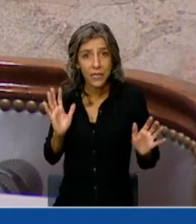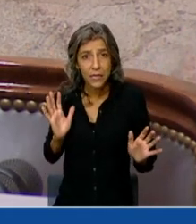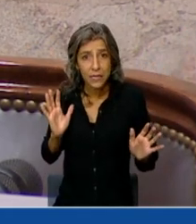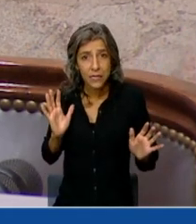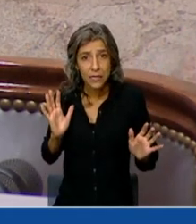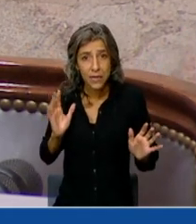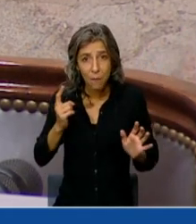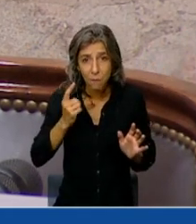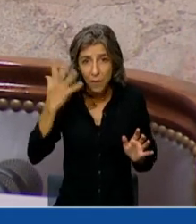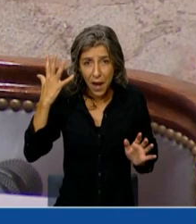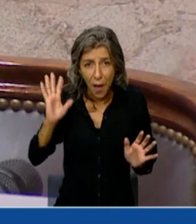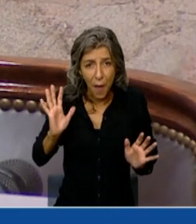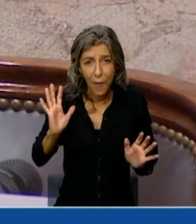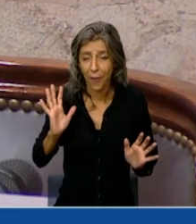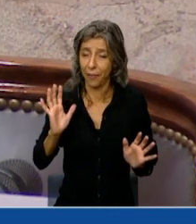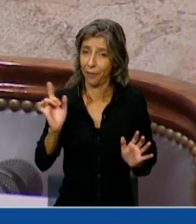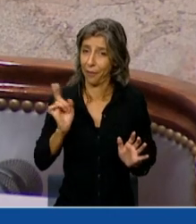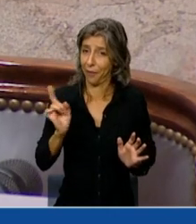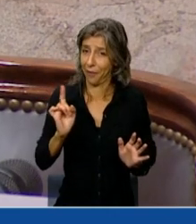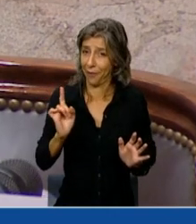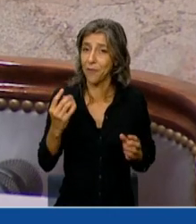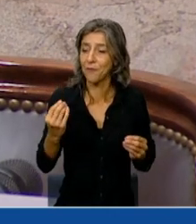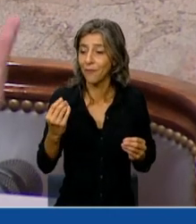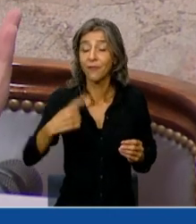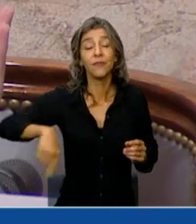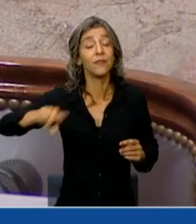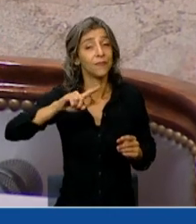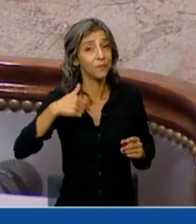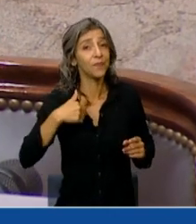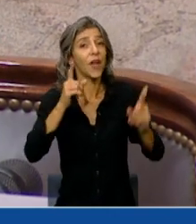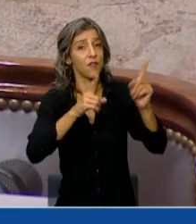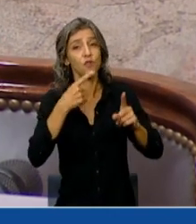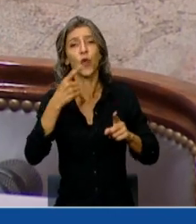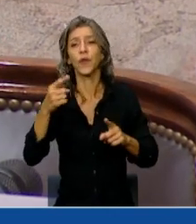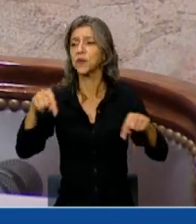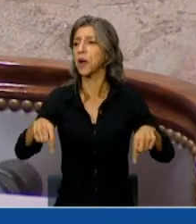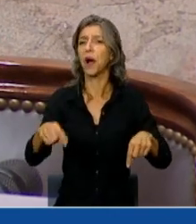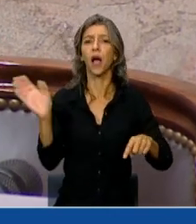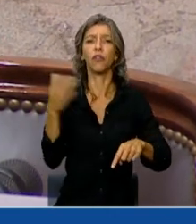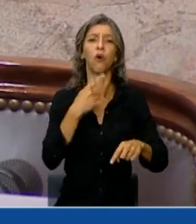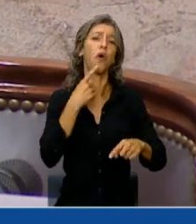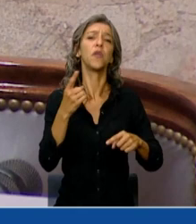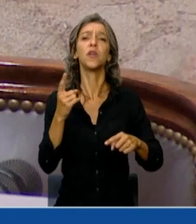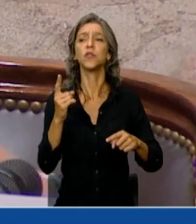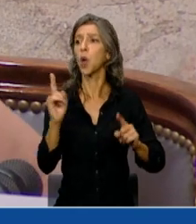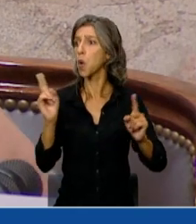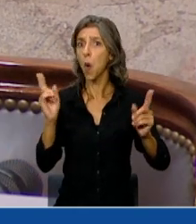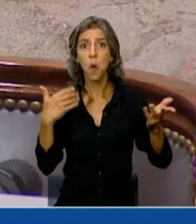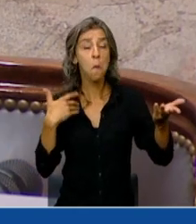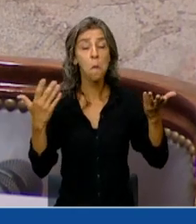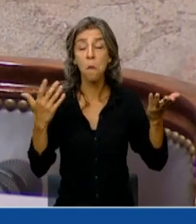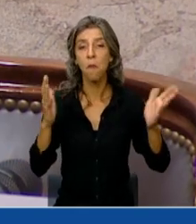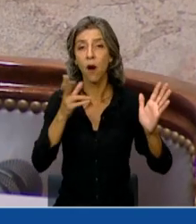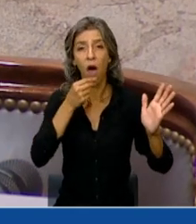el negacionismo que intenta imponer la idea de que acá se venía de la nada, no, no, veníamos de